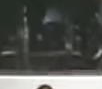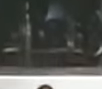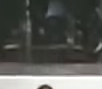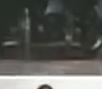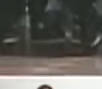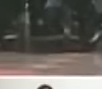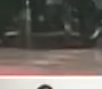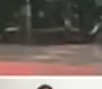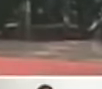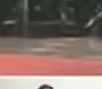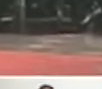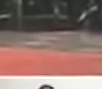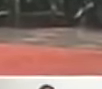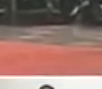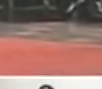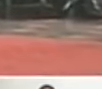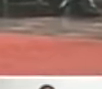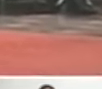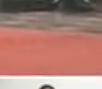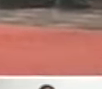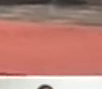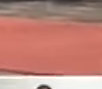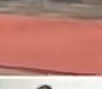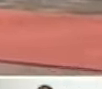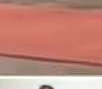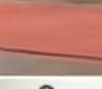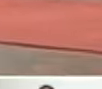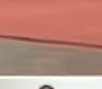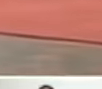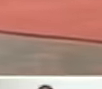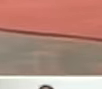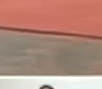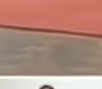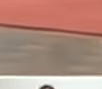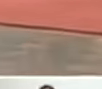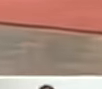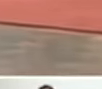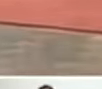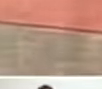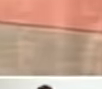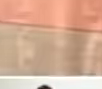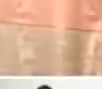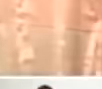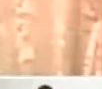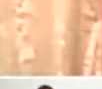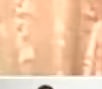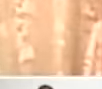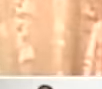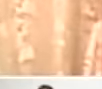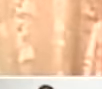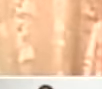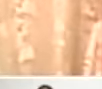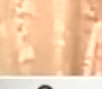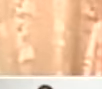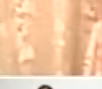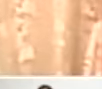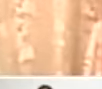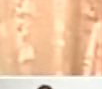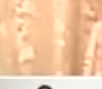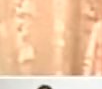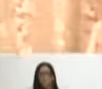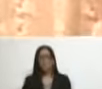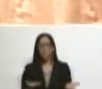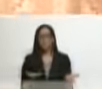Y esto no es un tema del pueblo judío. En mi sangre corre sangre judía, ustedes lo saben, por